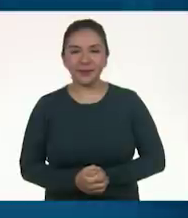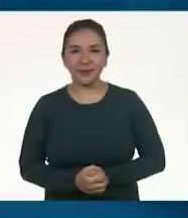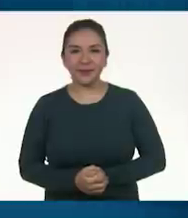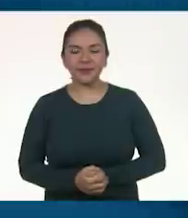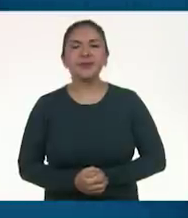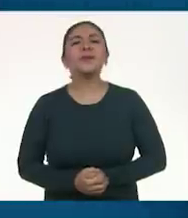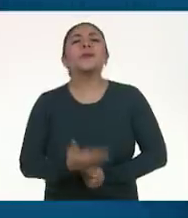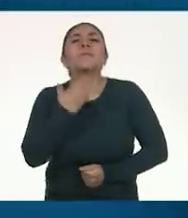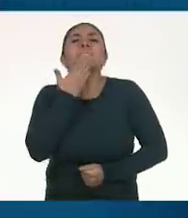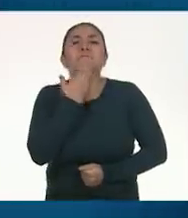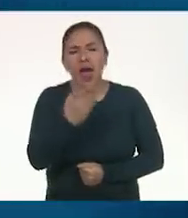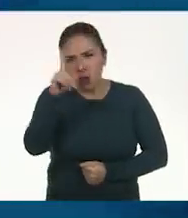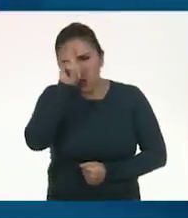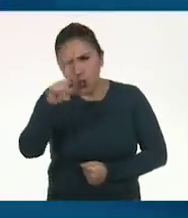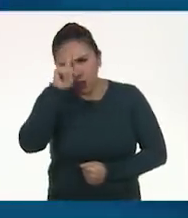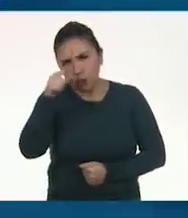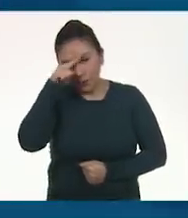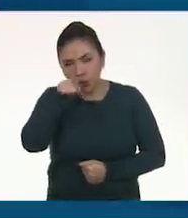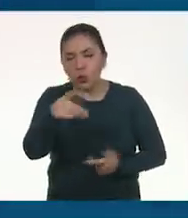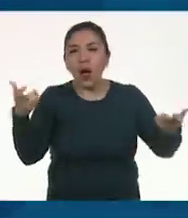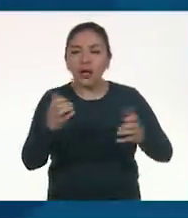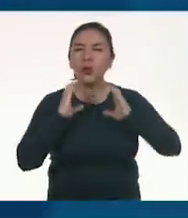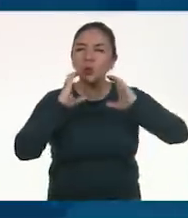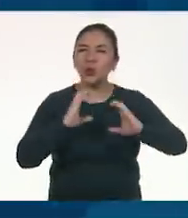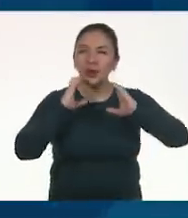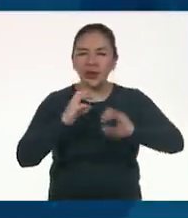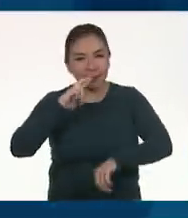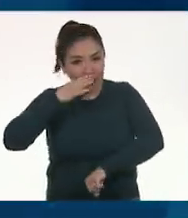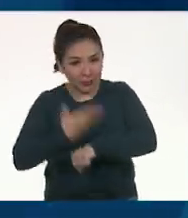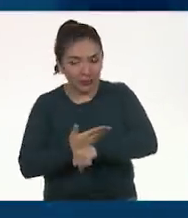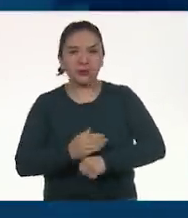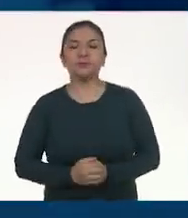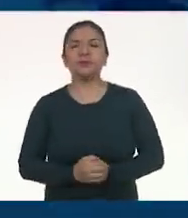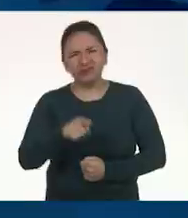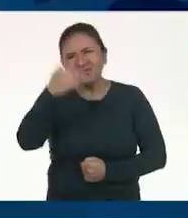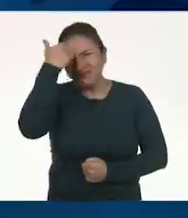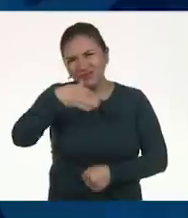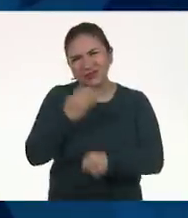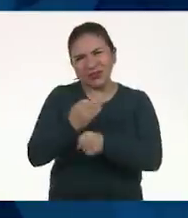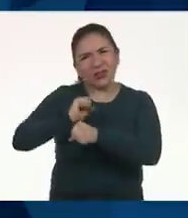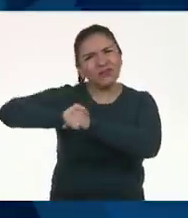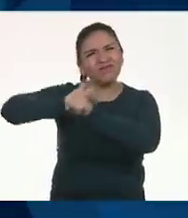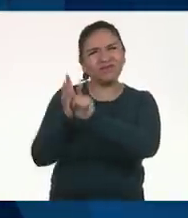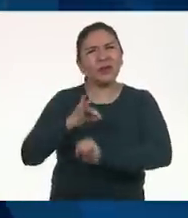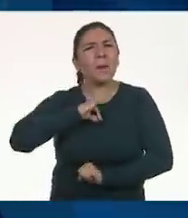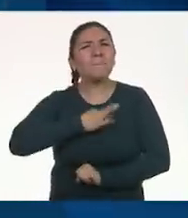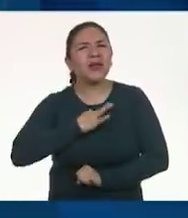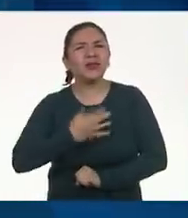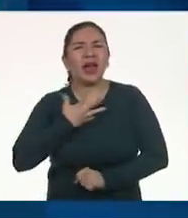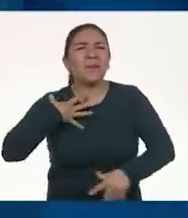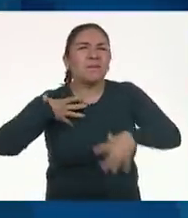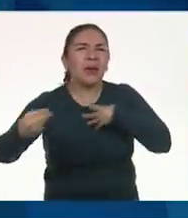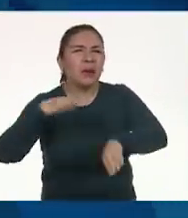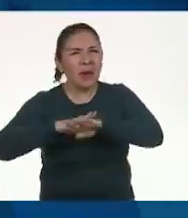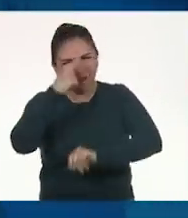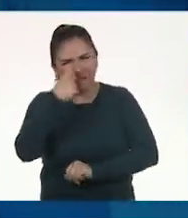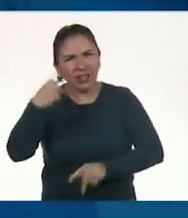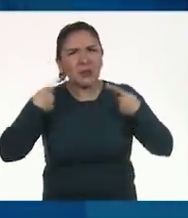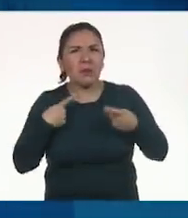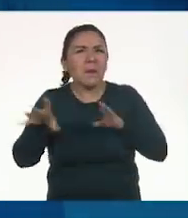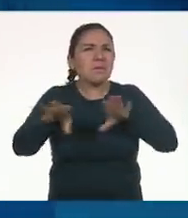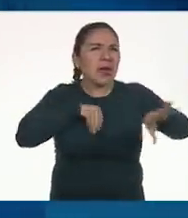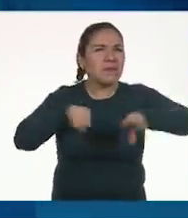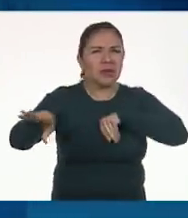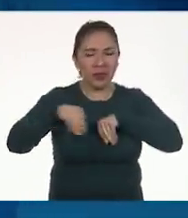Buenas prácticas para seguir adelante. Como todos sabemos, el COVID-19 es un virus que se contagia muy fácilmente entre las